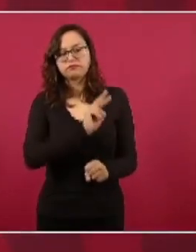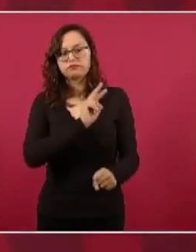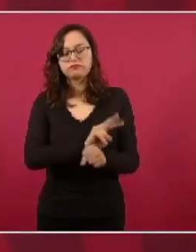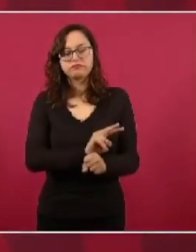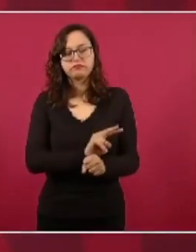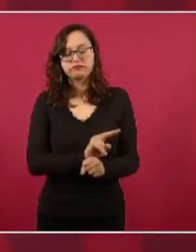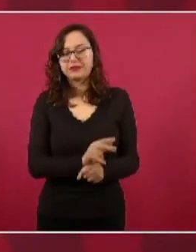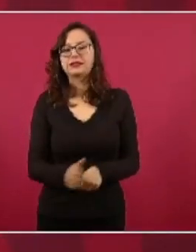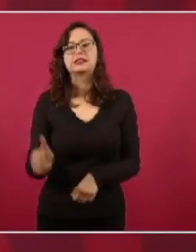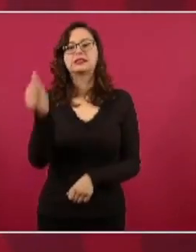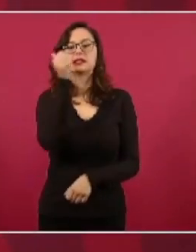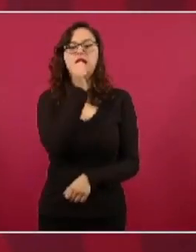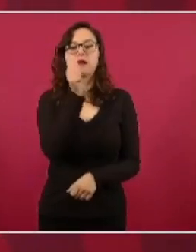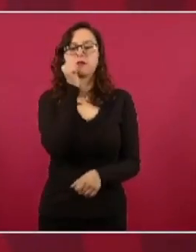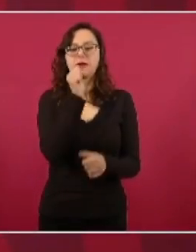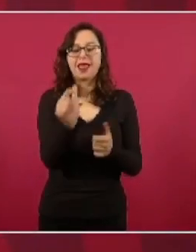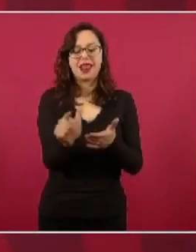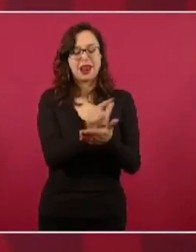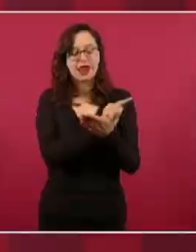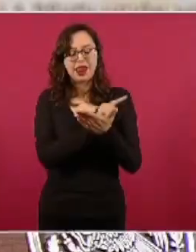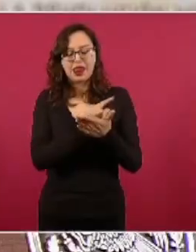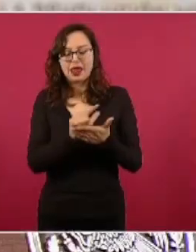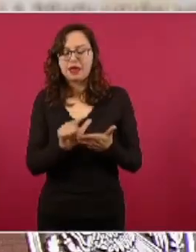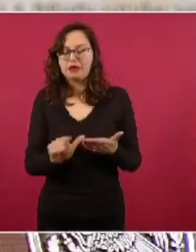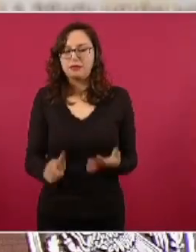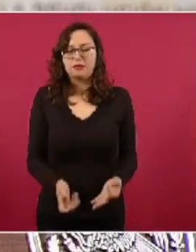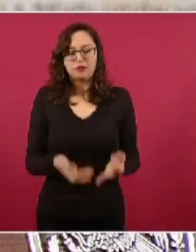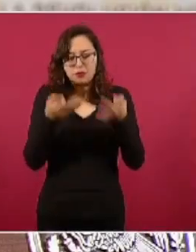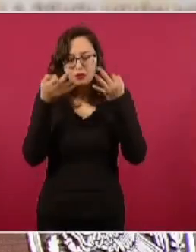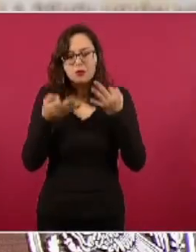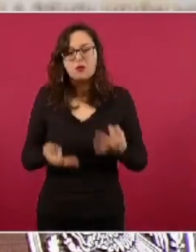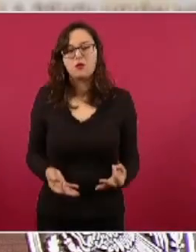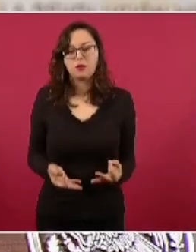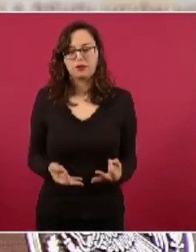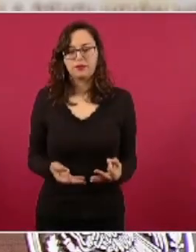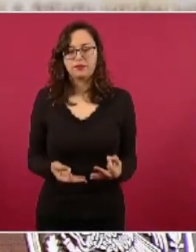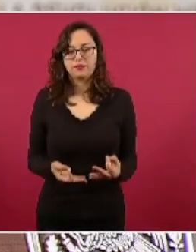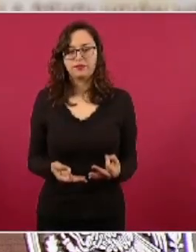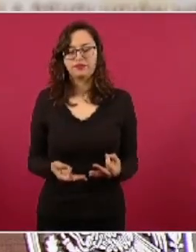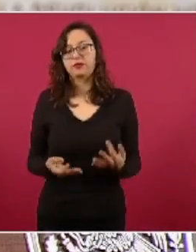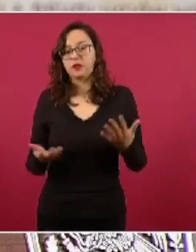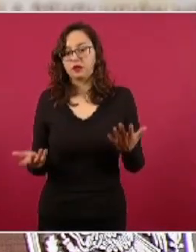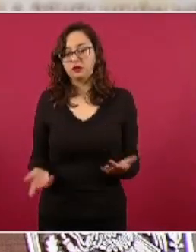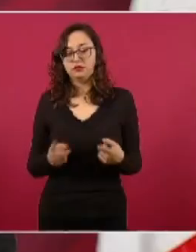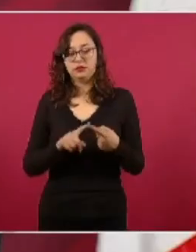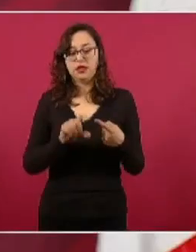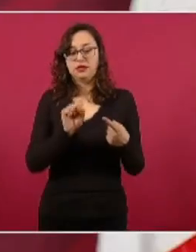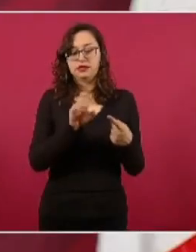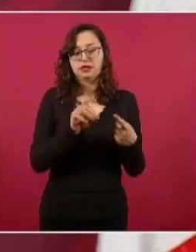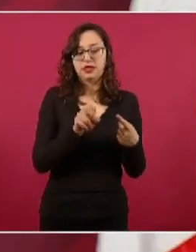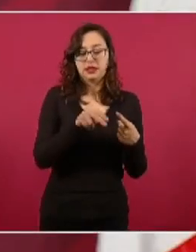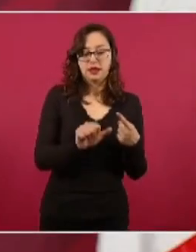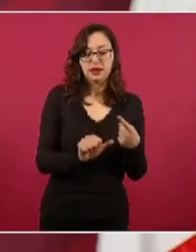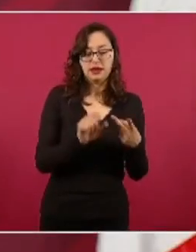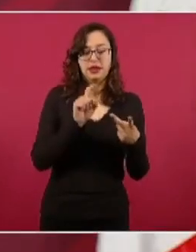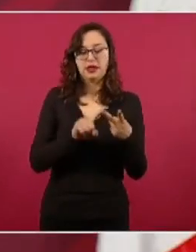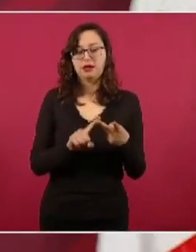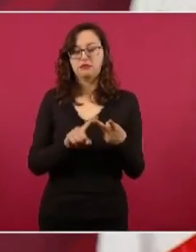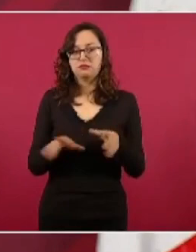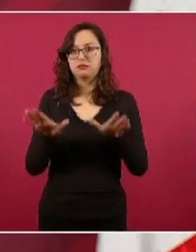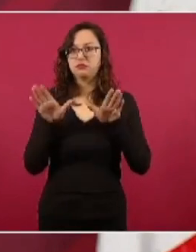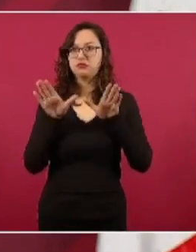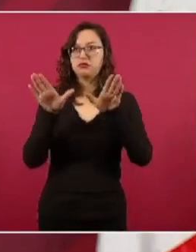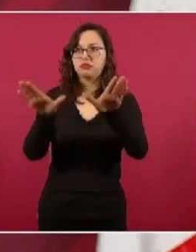inscrita a la Secretaría de Defensa como las Fuerzas Aéreas, como